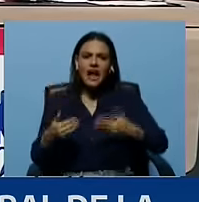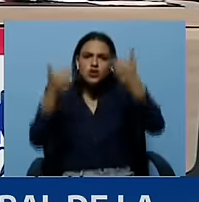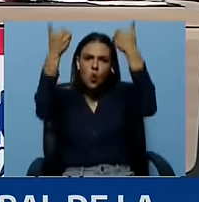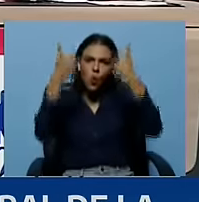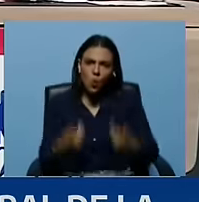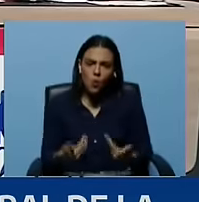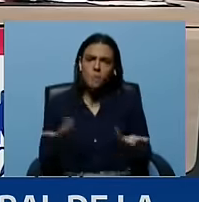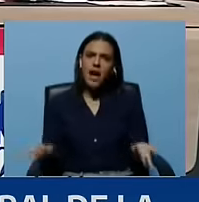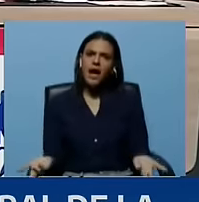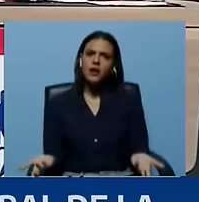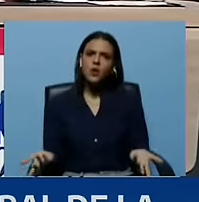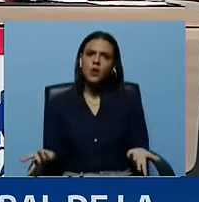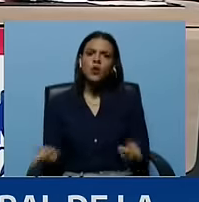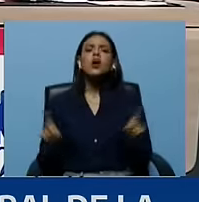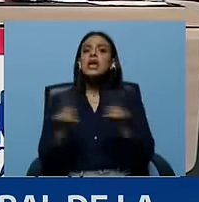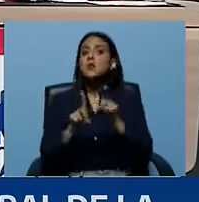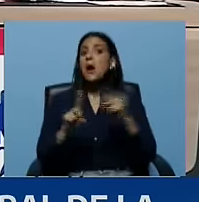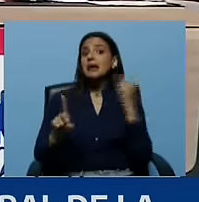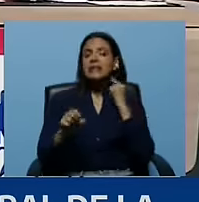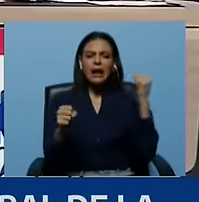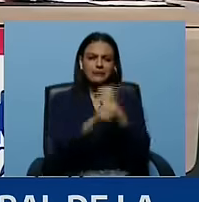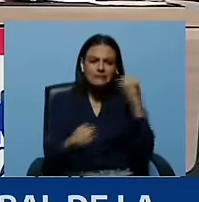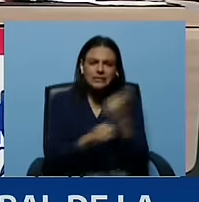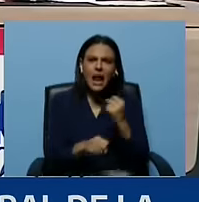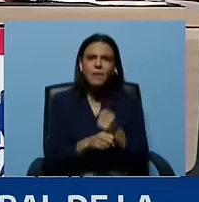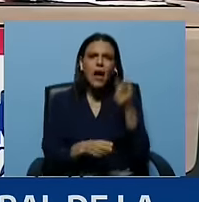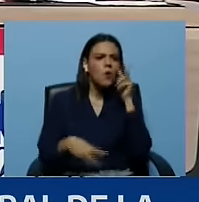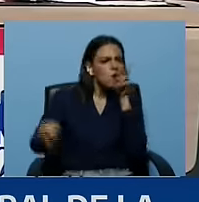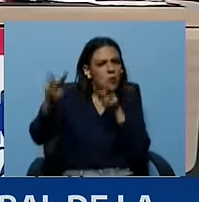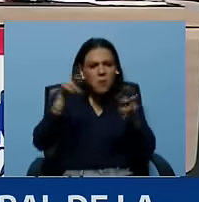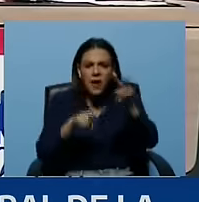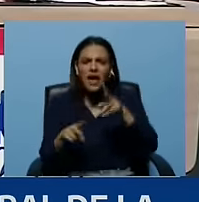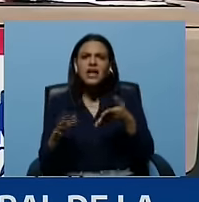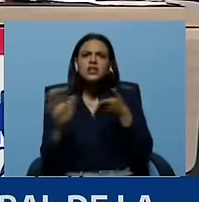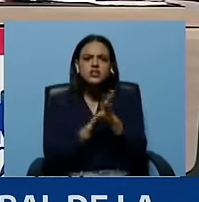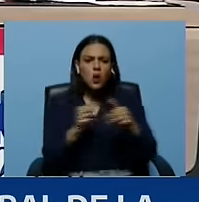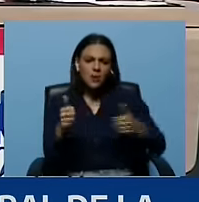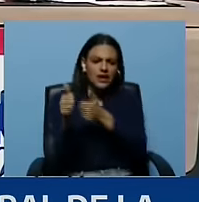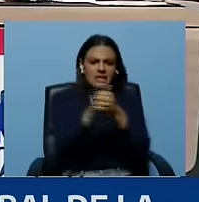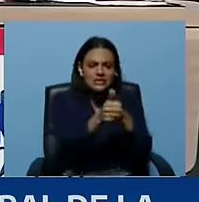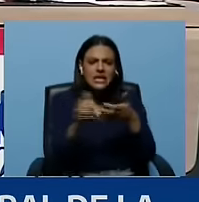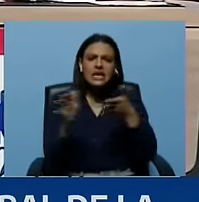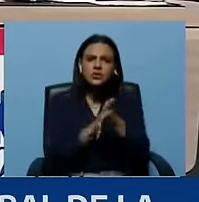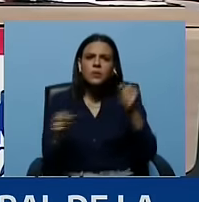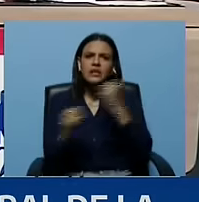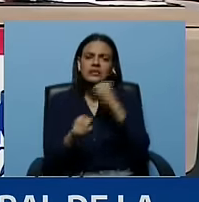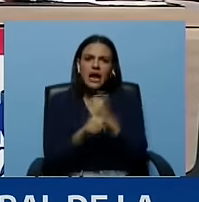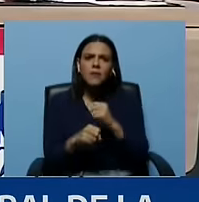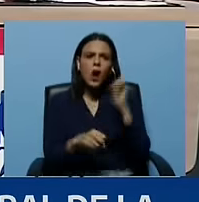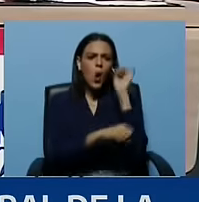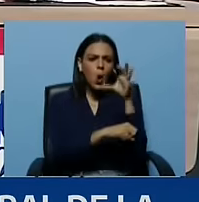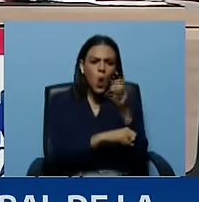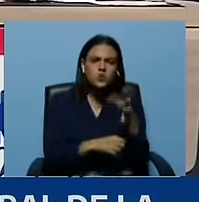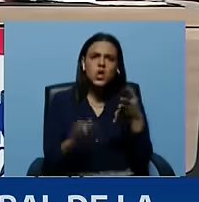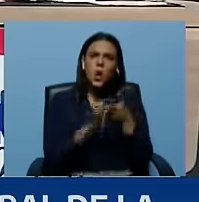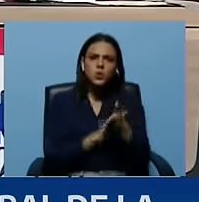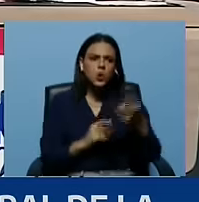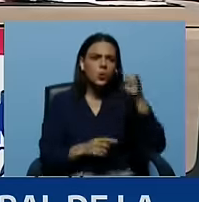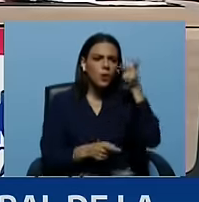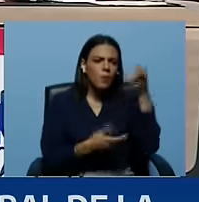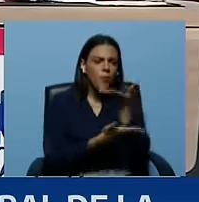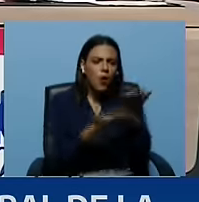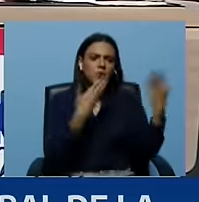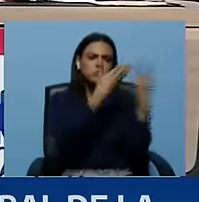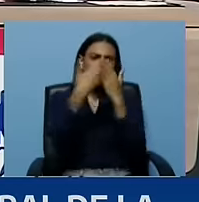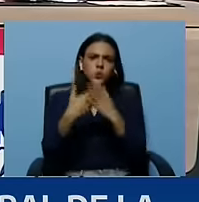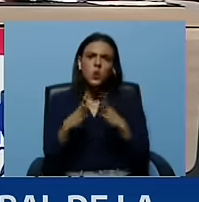poeta Tarek William Saab, que le da prestancia al Consejo Moral Republicano Venezolano. El tercer poder,